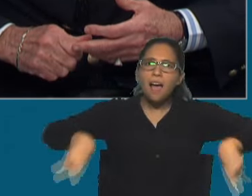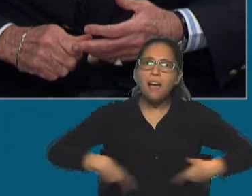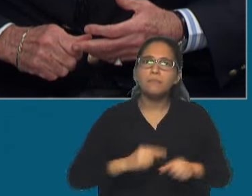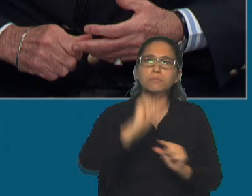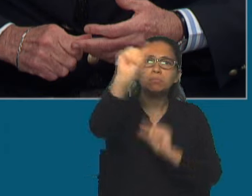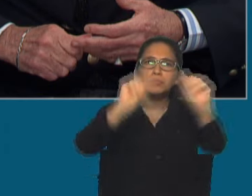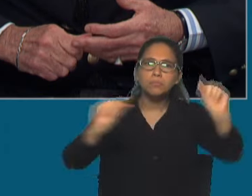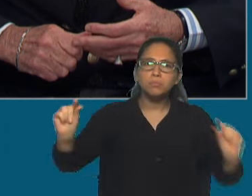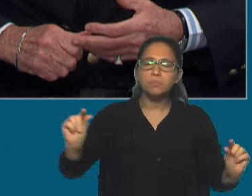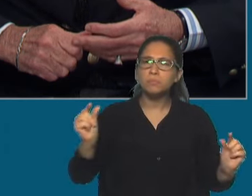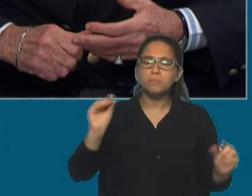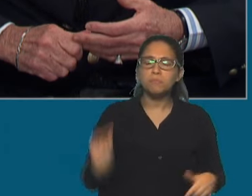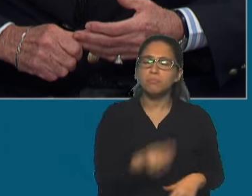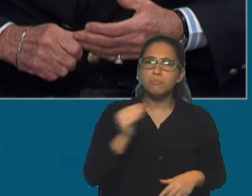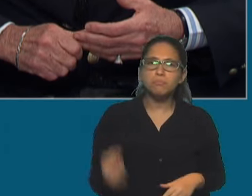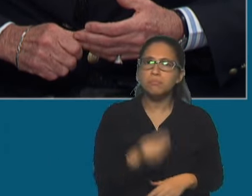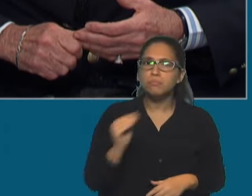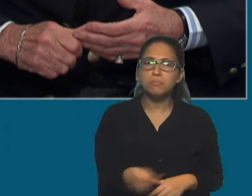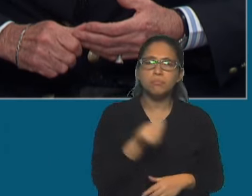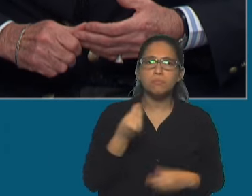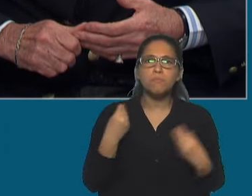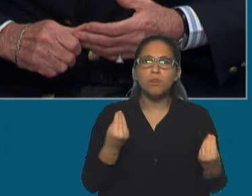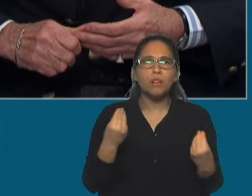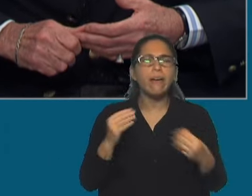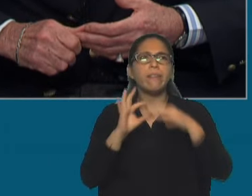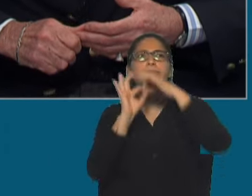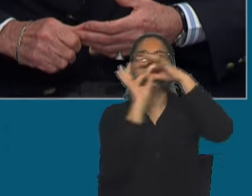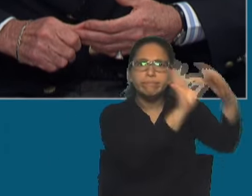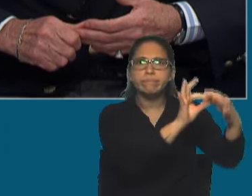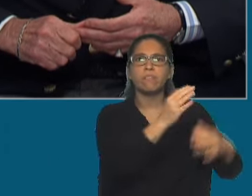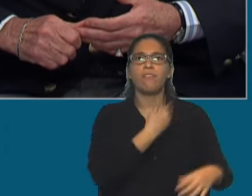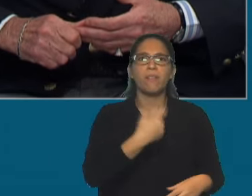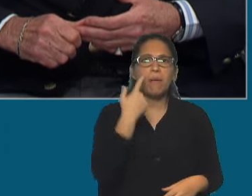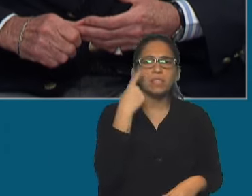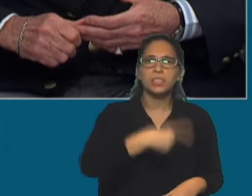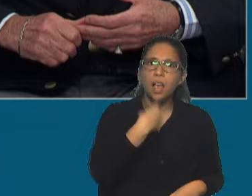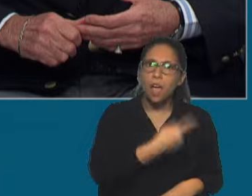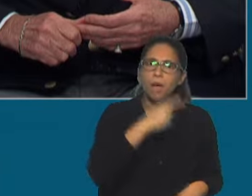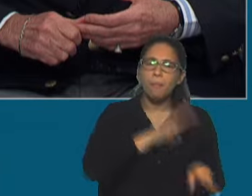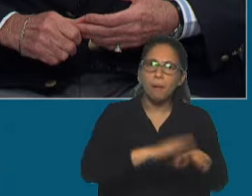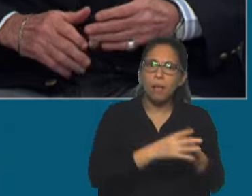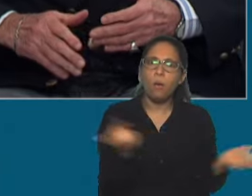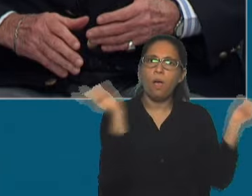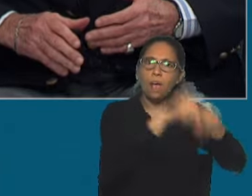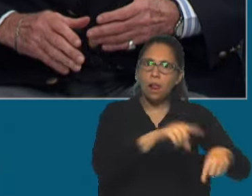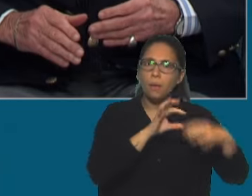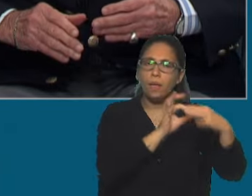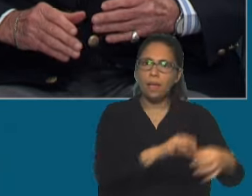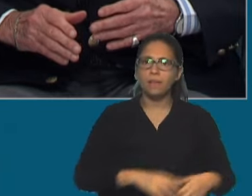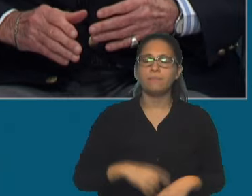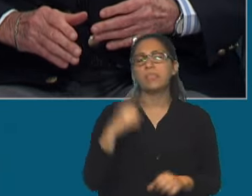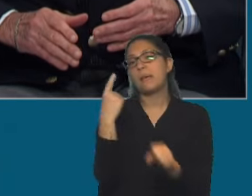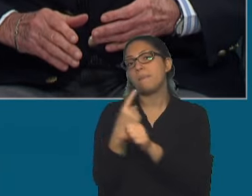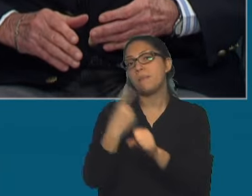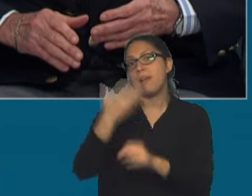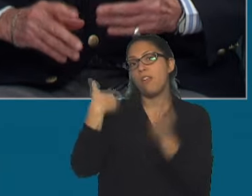¿Por qué se cayó una y otra vez en el Fondo Monetario? Lo que pasa, Horacio, que en primer lugar, cuando se